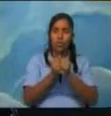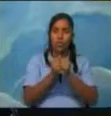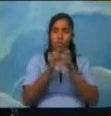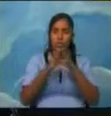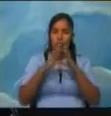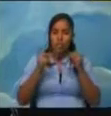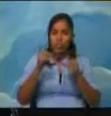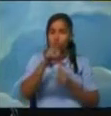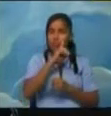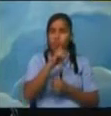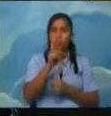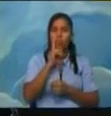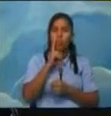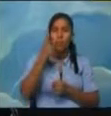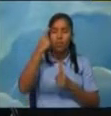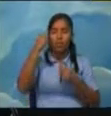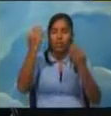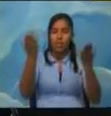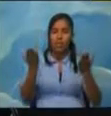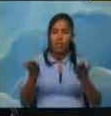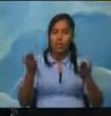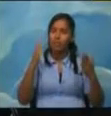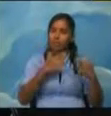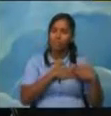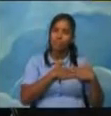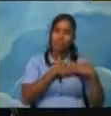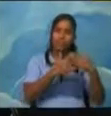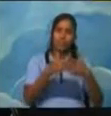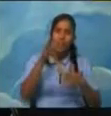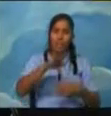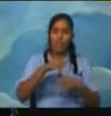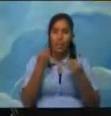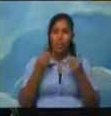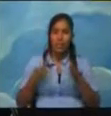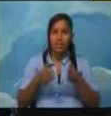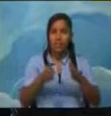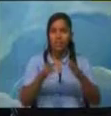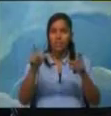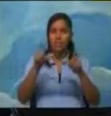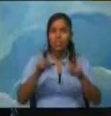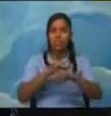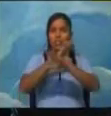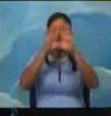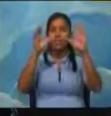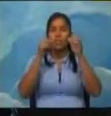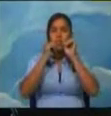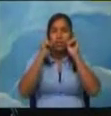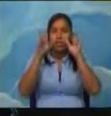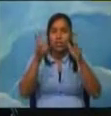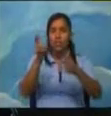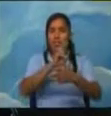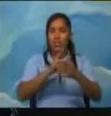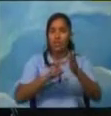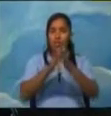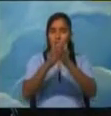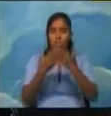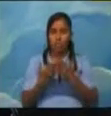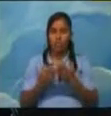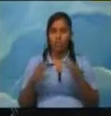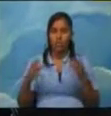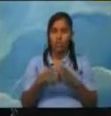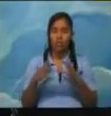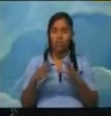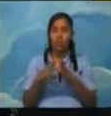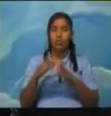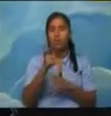a tu nombre por darnos el privilegio, Señor, de estar a través de este canal, el canal de bendición, leyendo tu palabra, y a través de este grupo